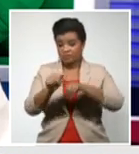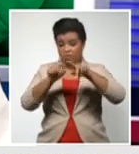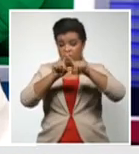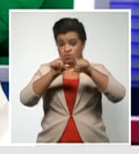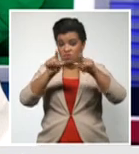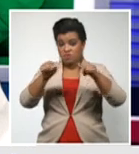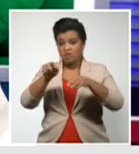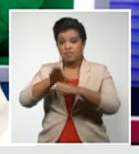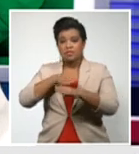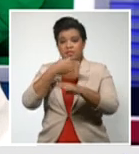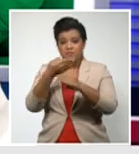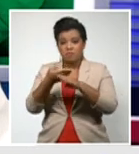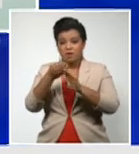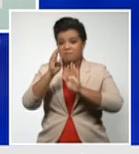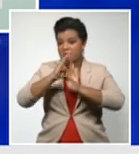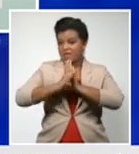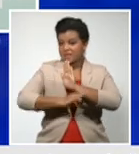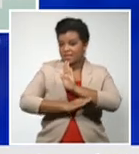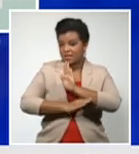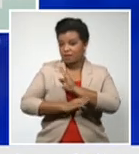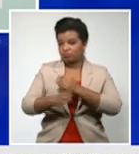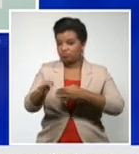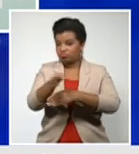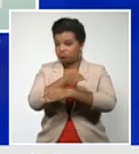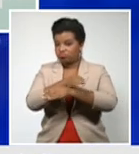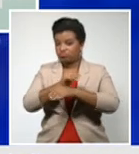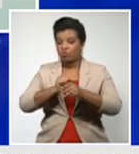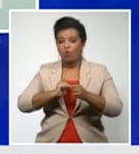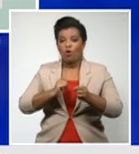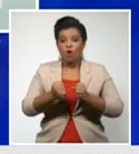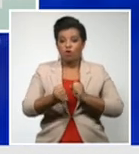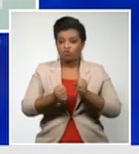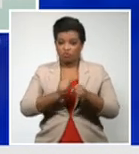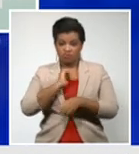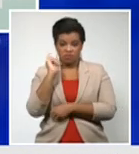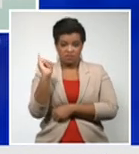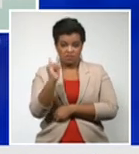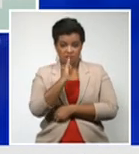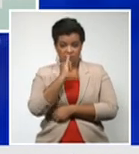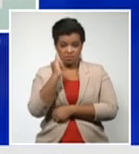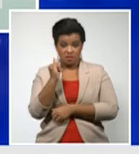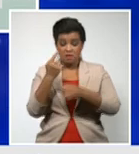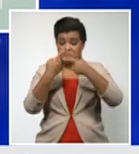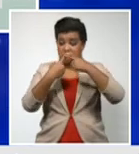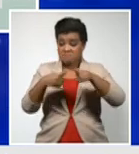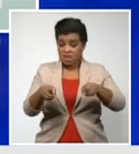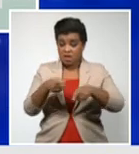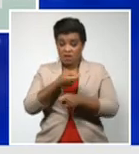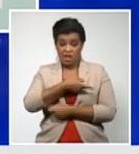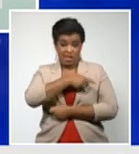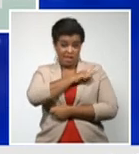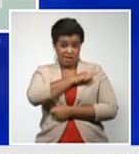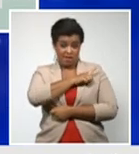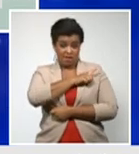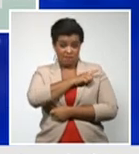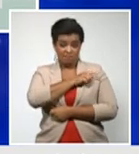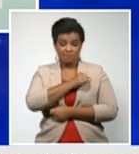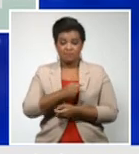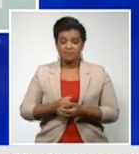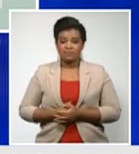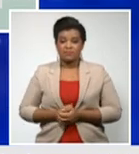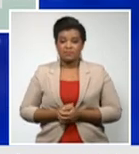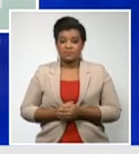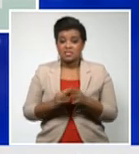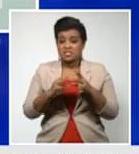adoptaron un grupo de medidas de control sanitario internacional, pero en el día de ayer tuvimos la cifra